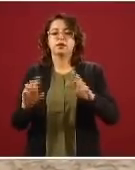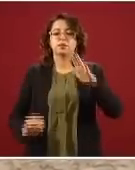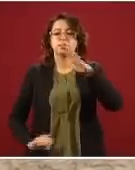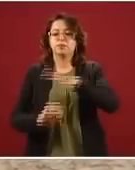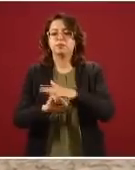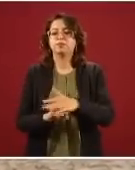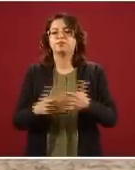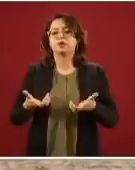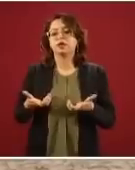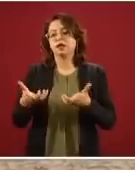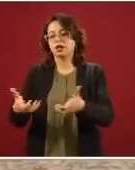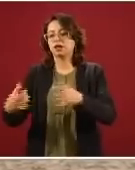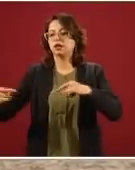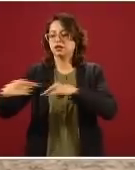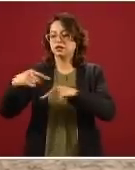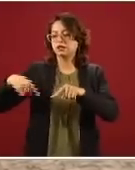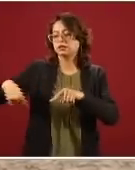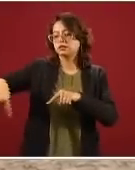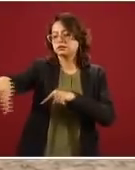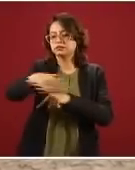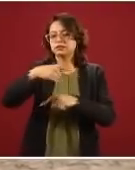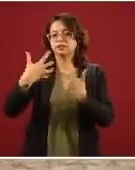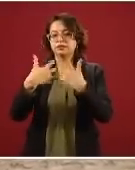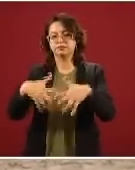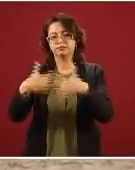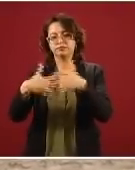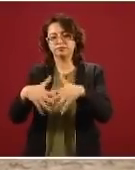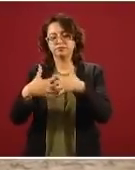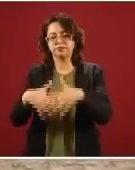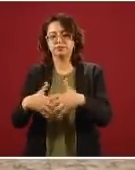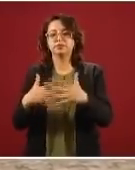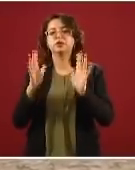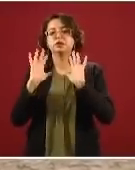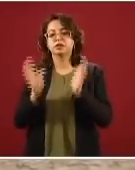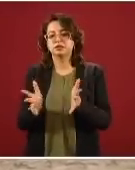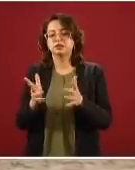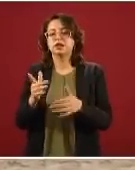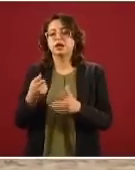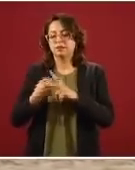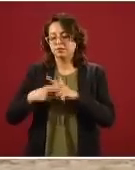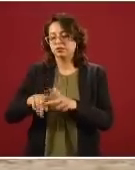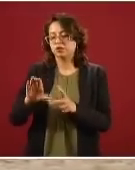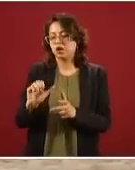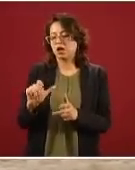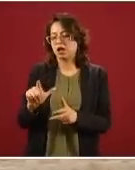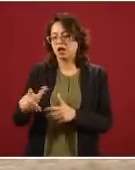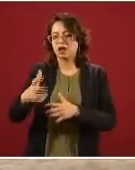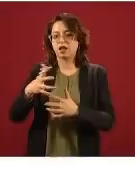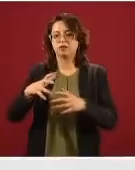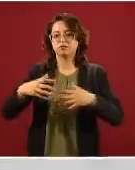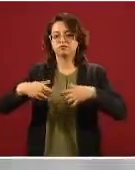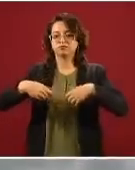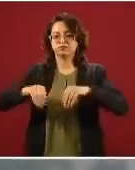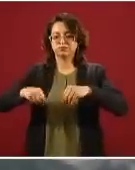de vialidades como donde serán las plantas. Se está haciendo una mezcla de cal, pero vamos a ver el reporte.